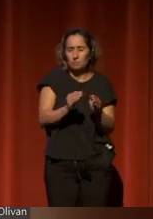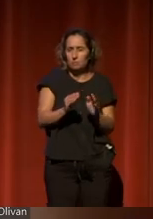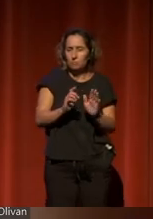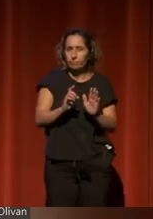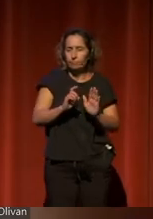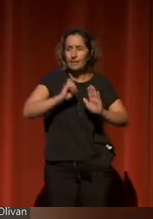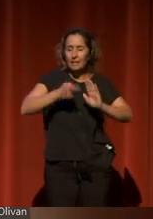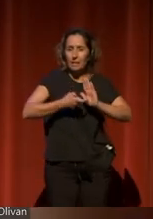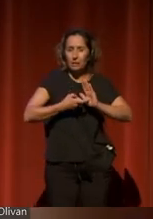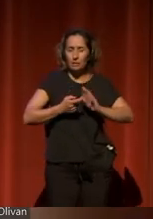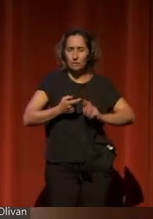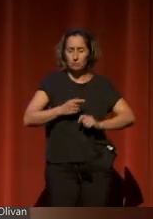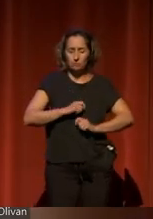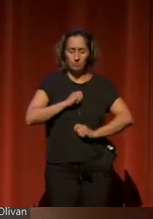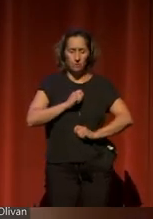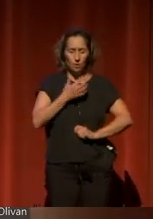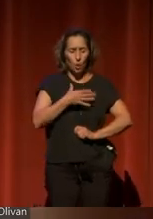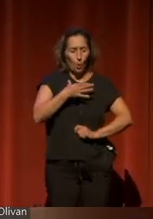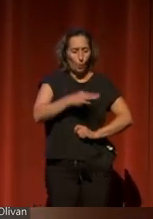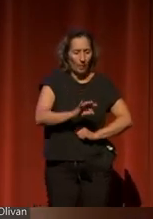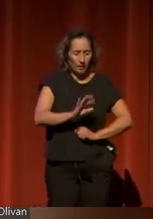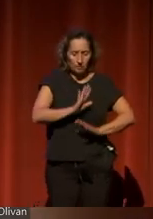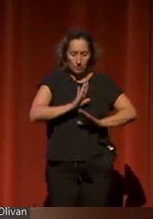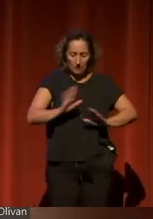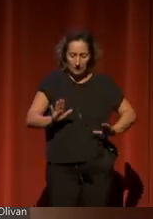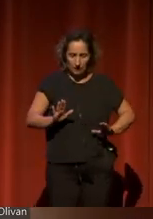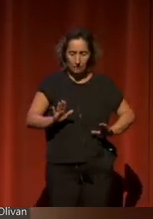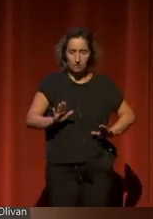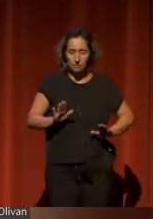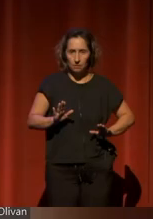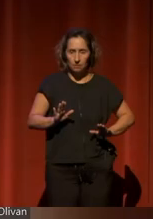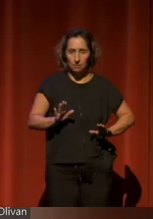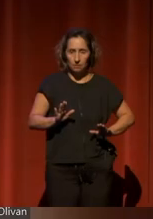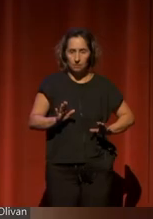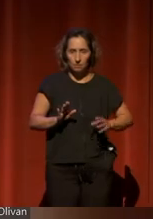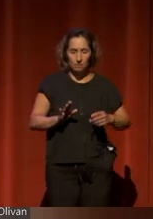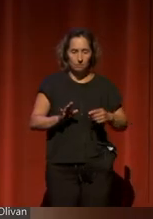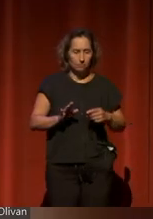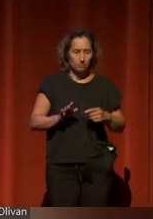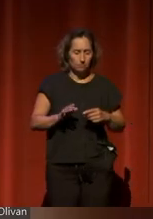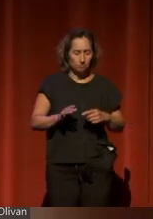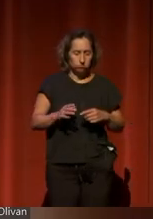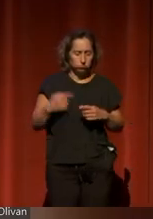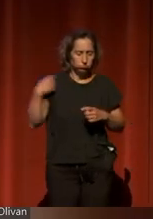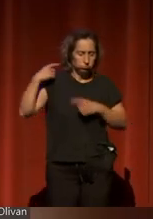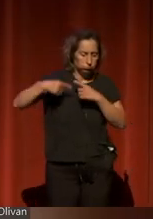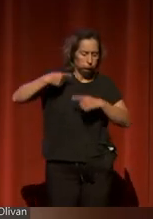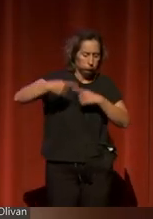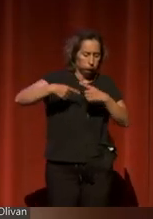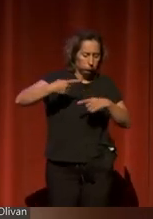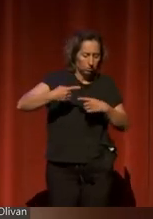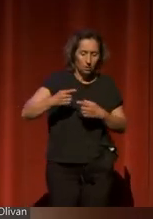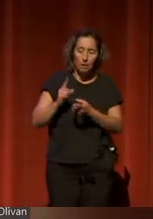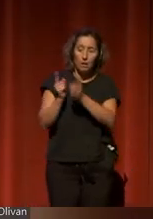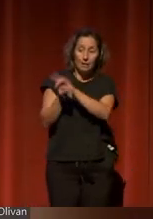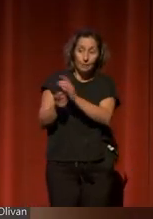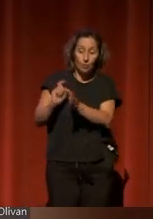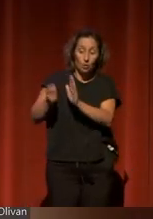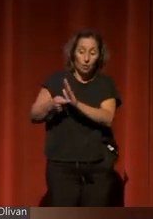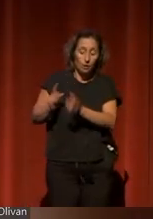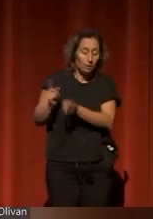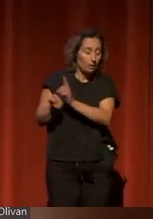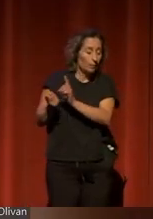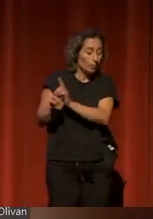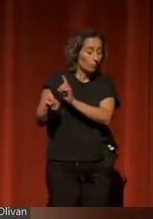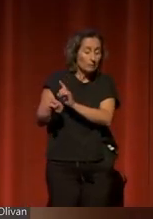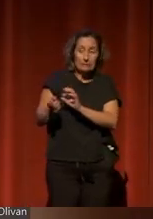como el rango de lo posible y que entonces están esperando durante décadas al cambio legislativo que nunca llega y a lo que llega pues